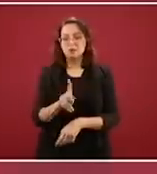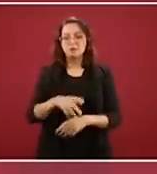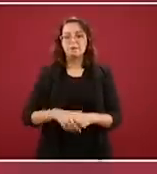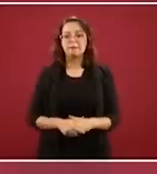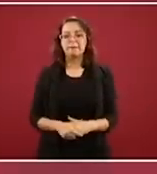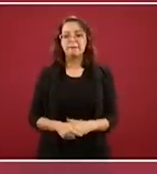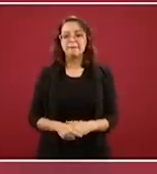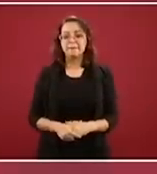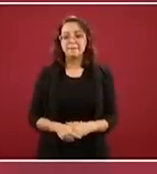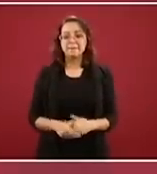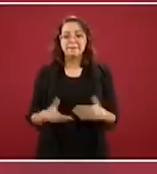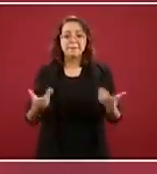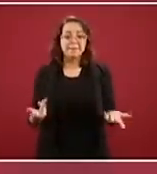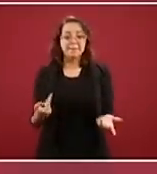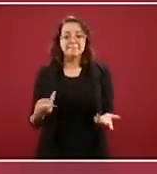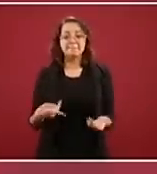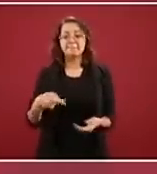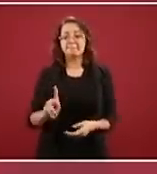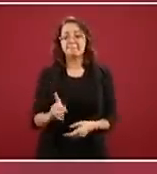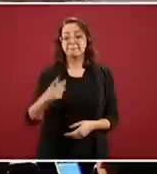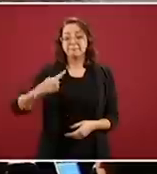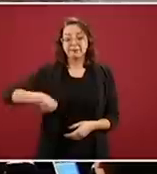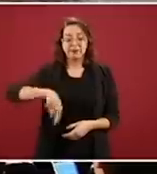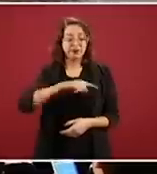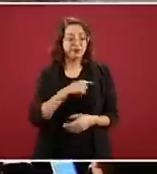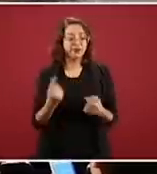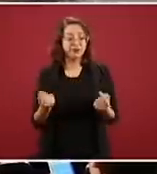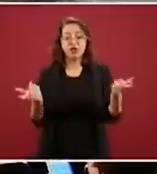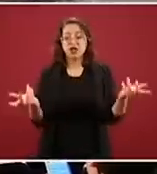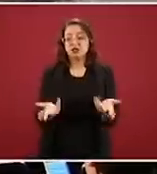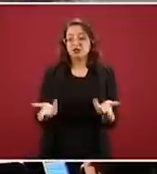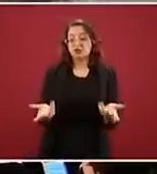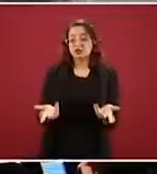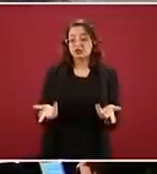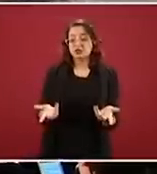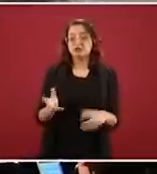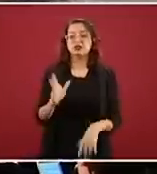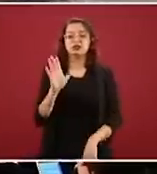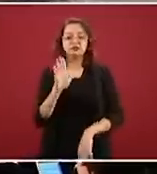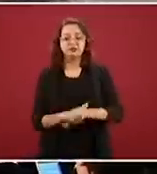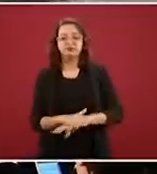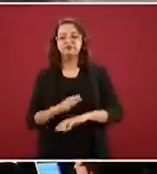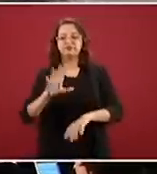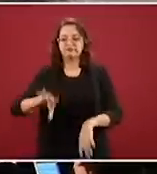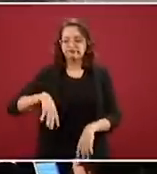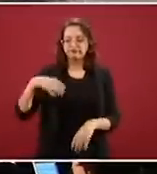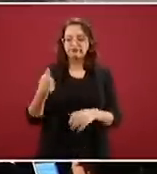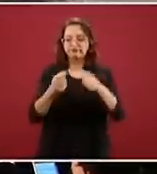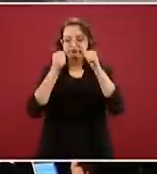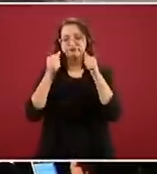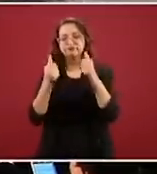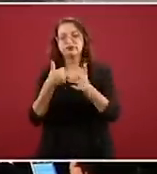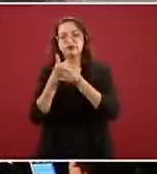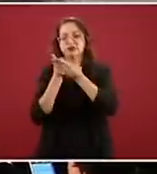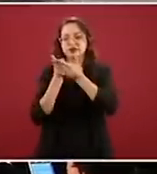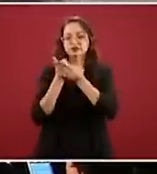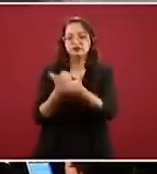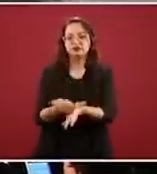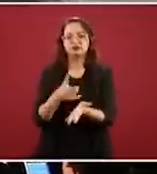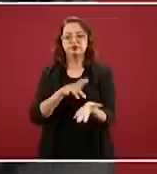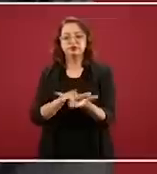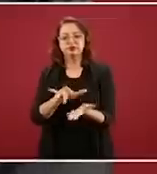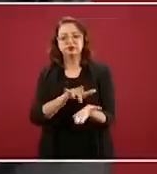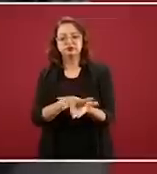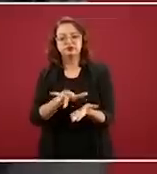Pero ¿qué estamos haciendo en este caso? Pues reforzando, ayudando